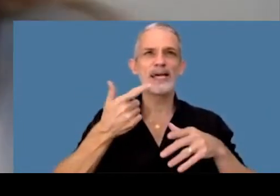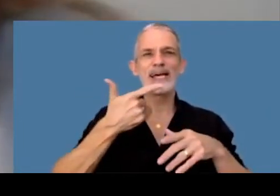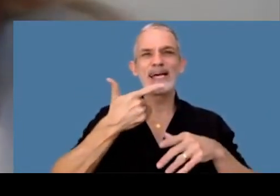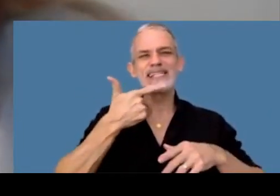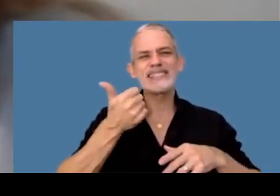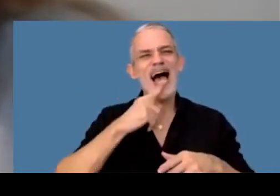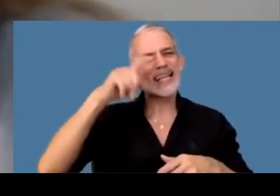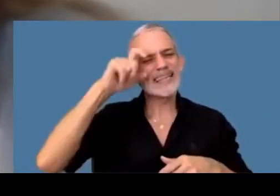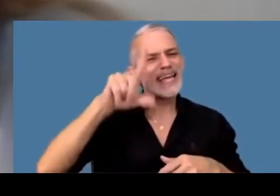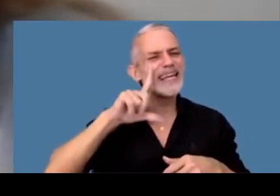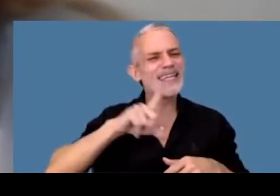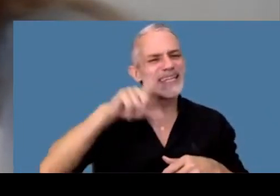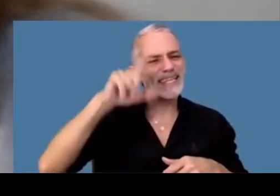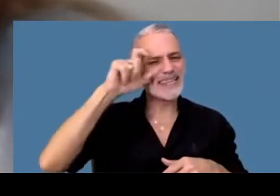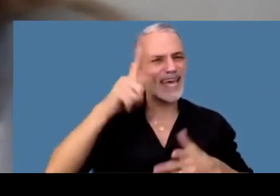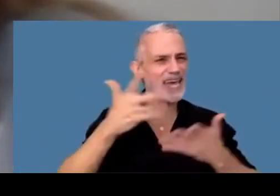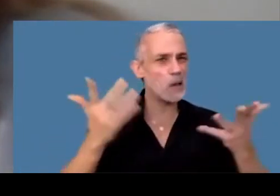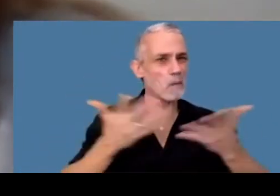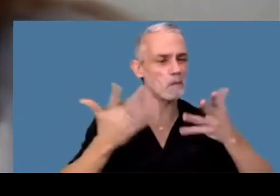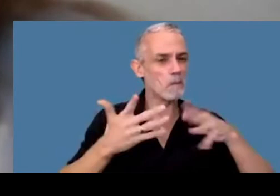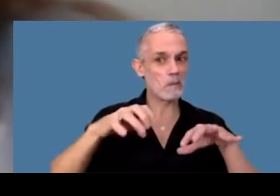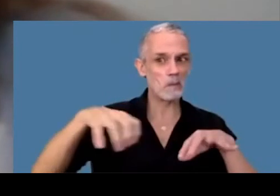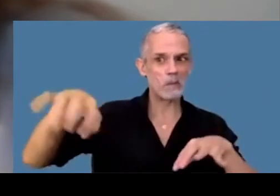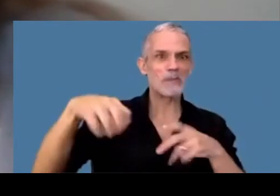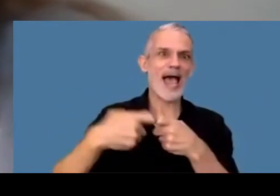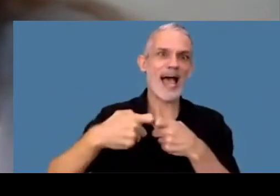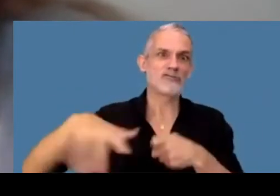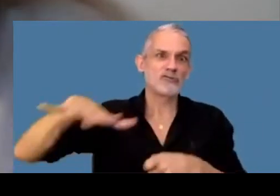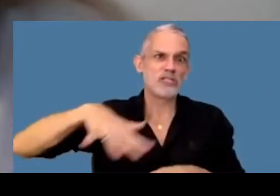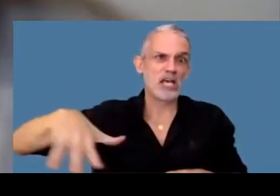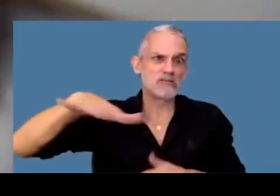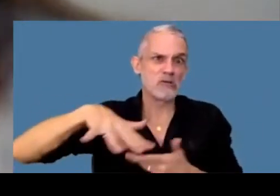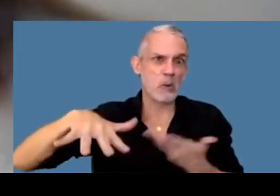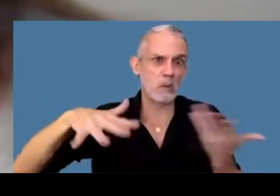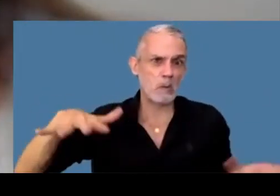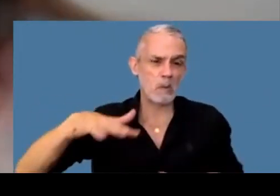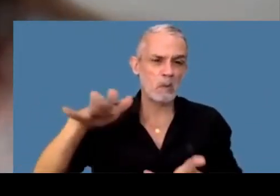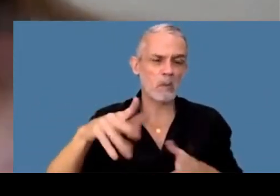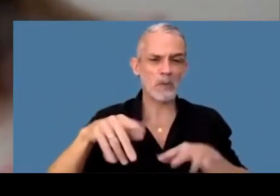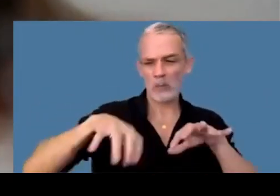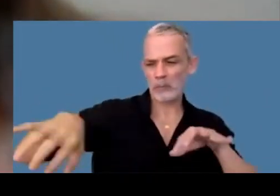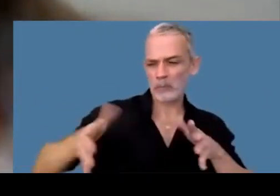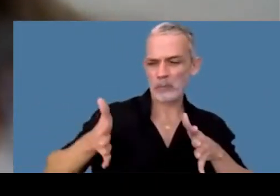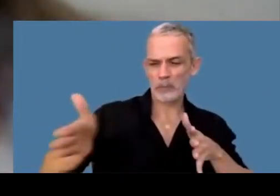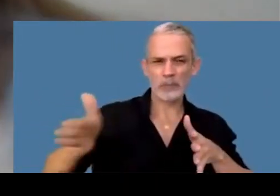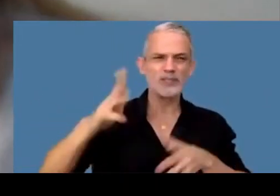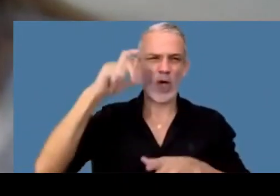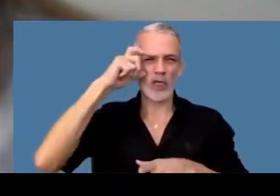una especie de asociación que es paralela a la nuestra, que son 10.